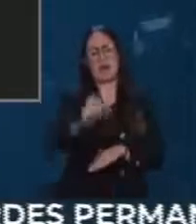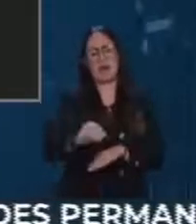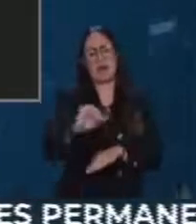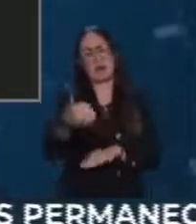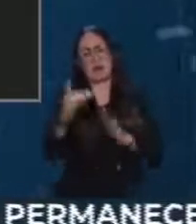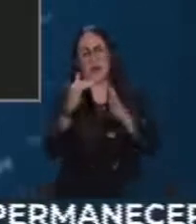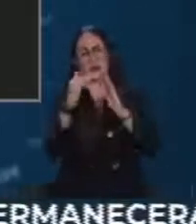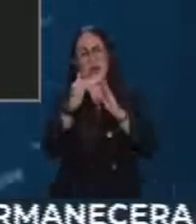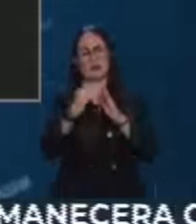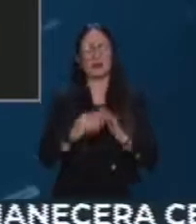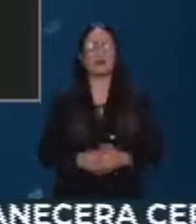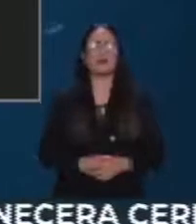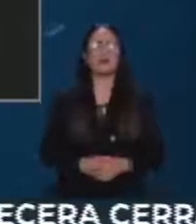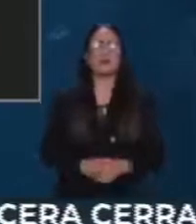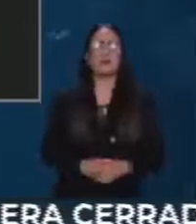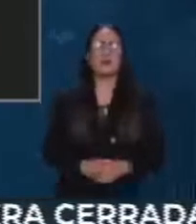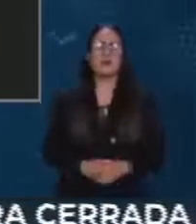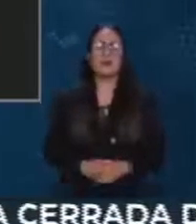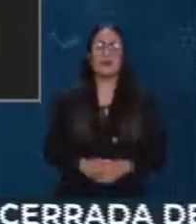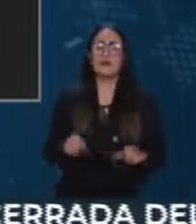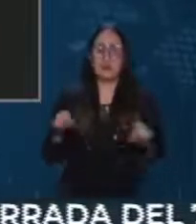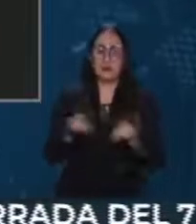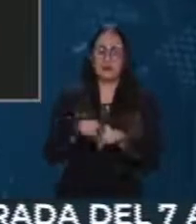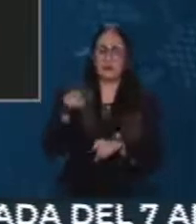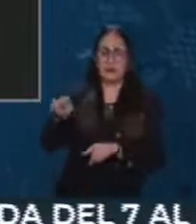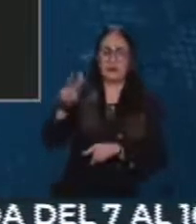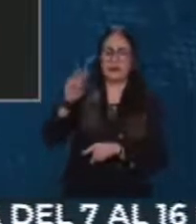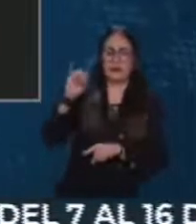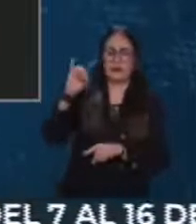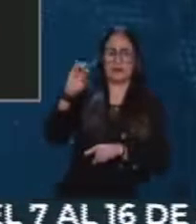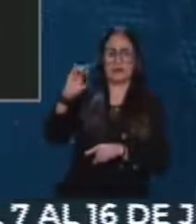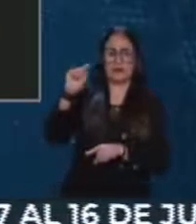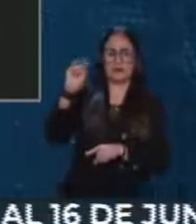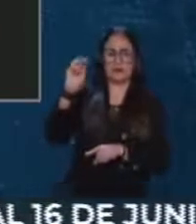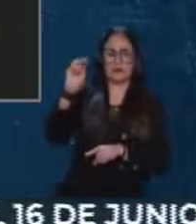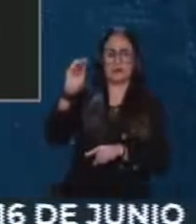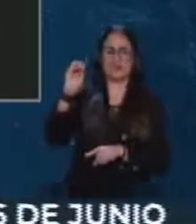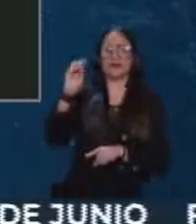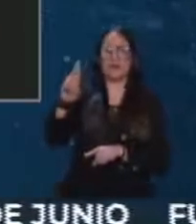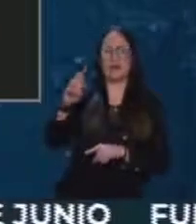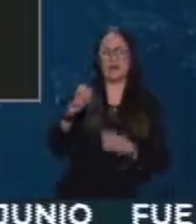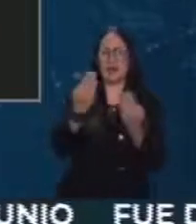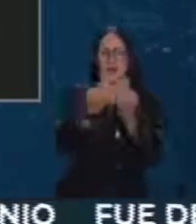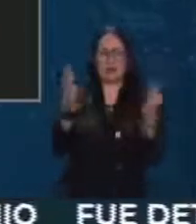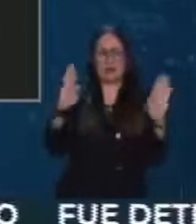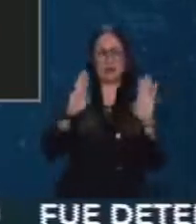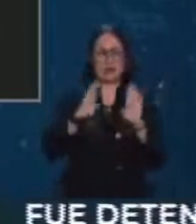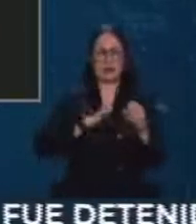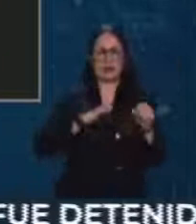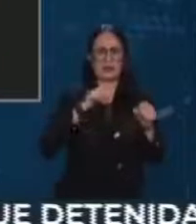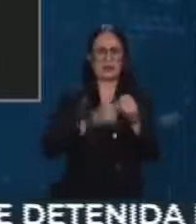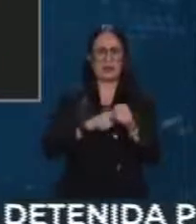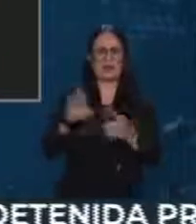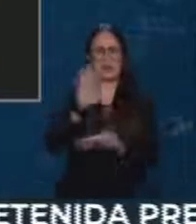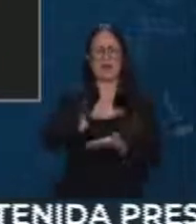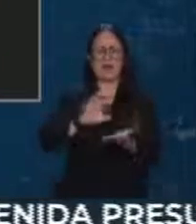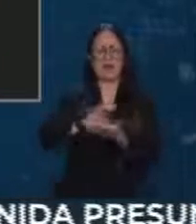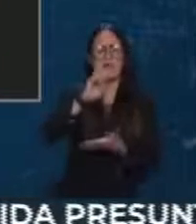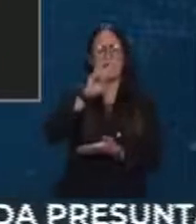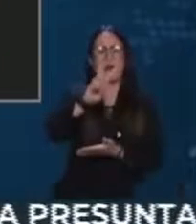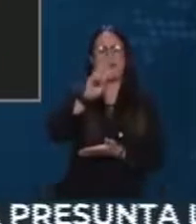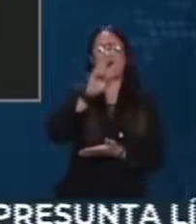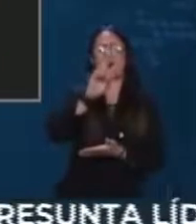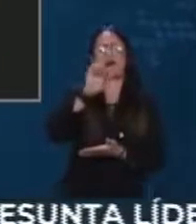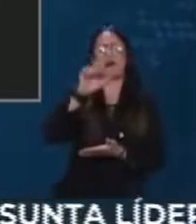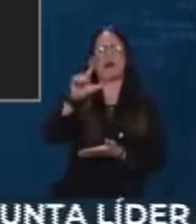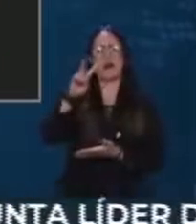los casos fue justamente, y coincido con mi compañero Víctor Diego, fue el caso de la casilla especial que se instaló en la colonia del Valle, esto